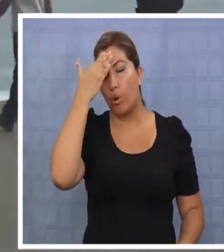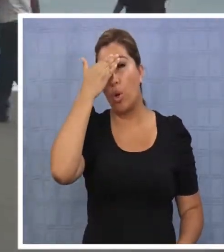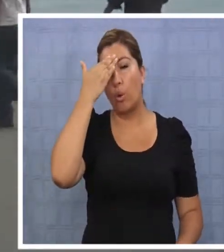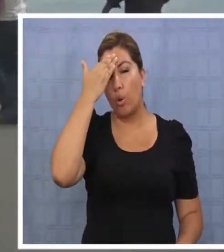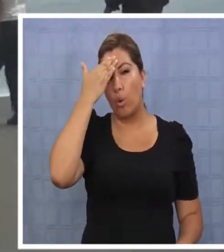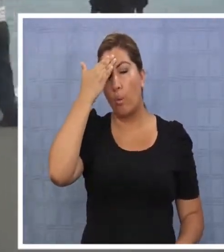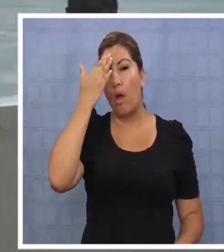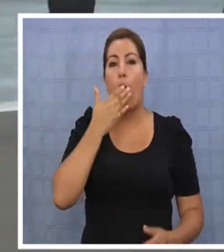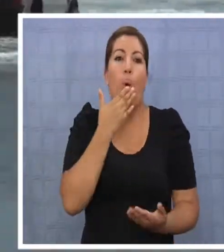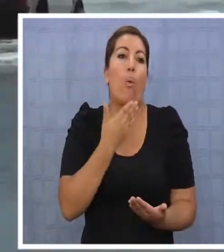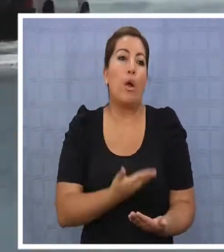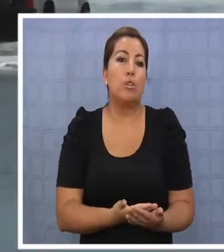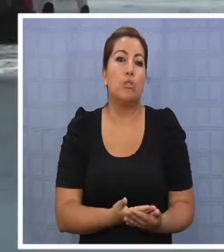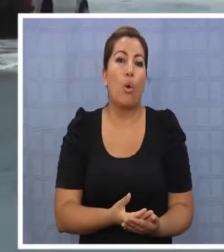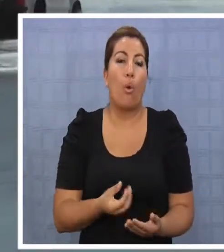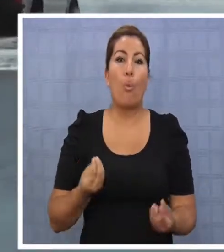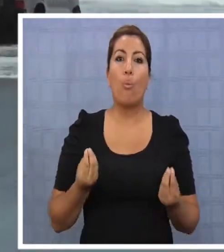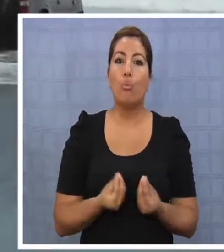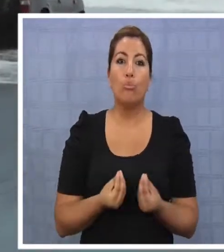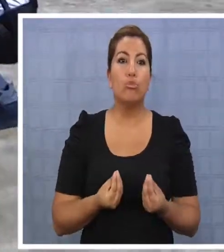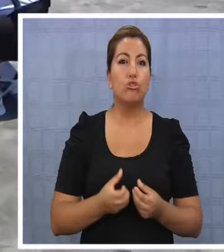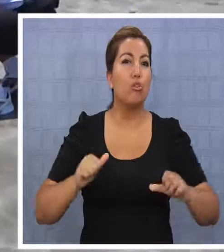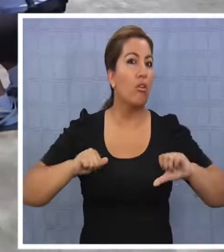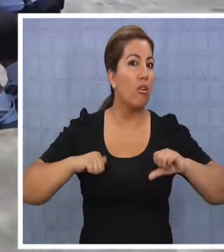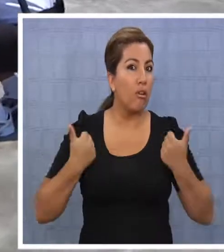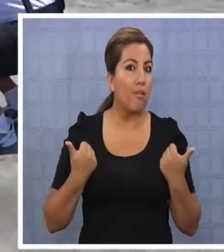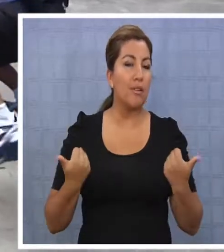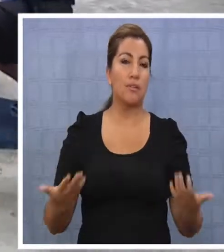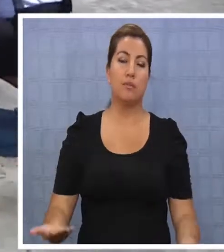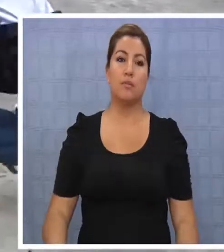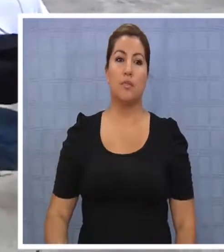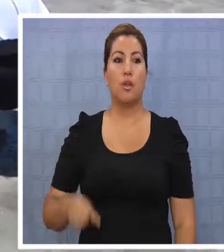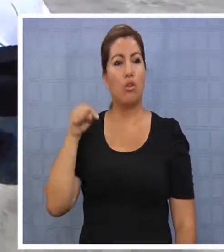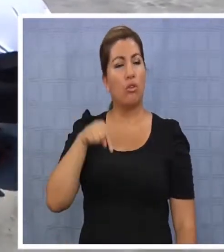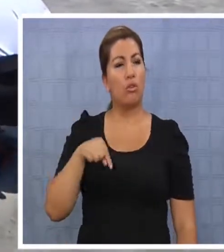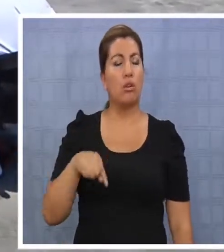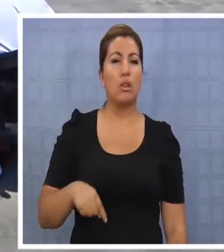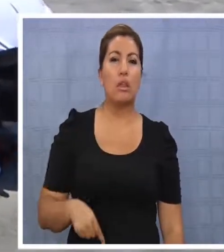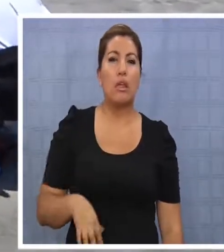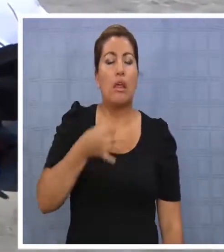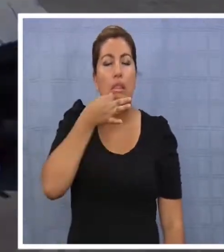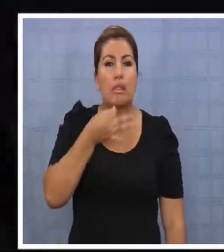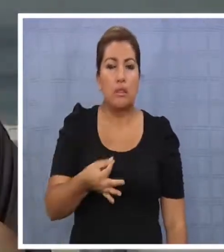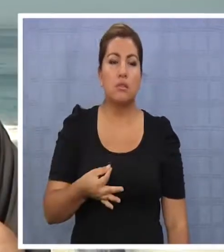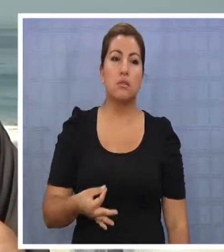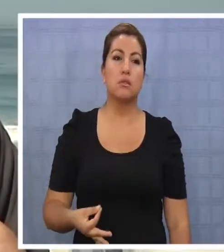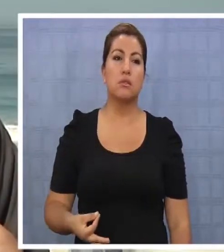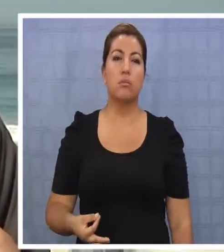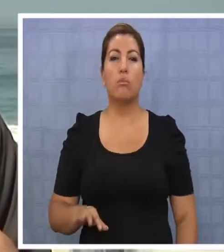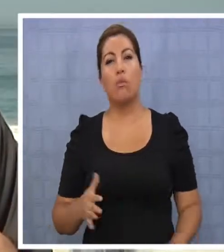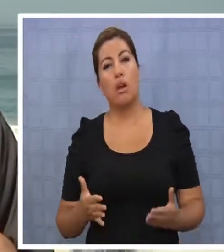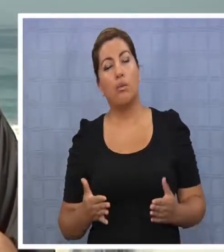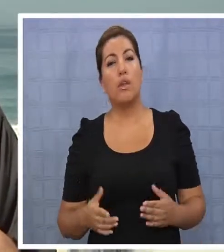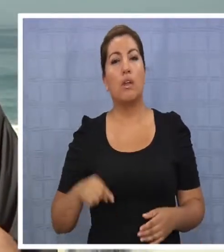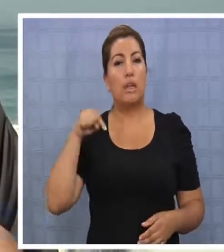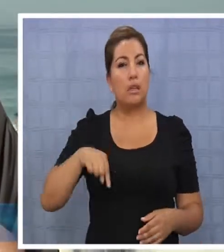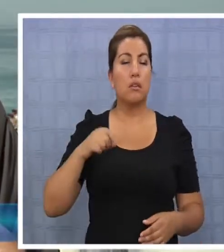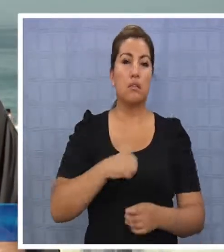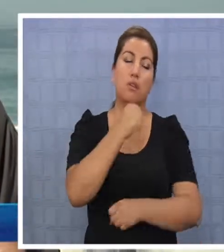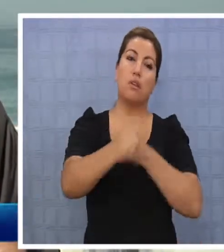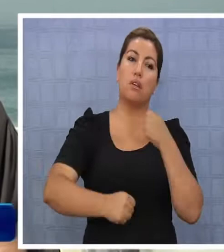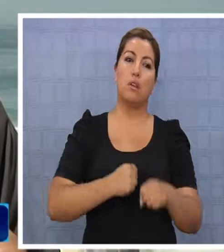que preocupan cuando la mayoría de los afectados son menores de edad. Hoy día las cifras nos están indicando que